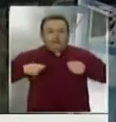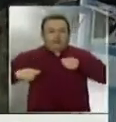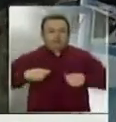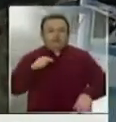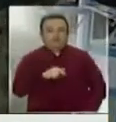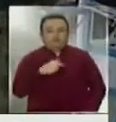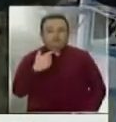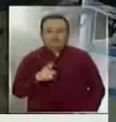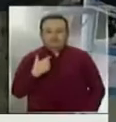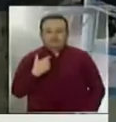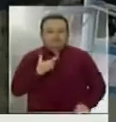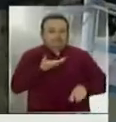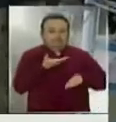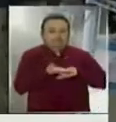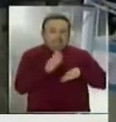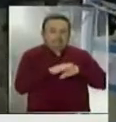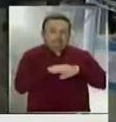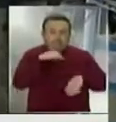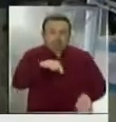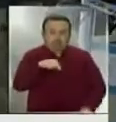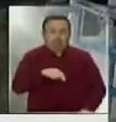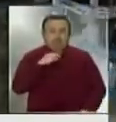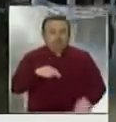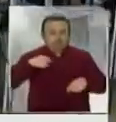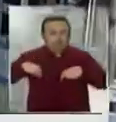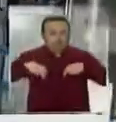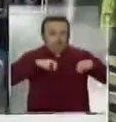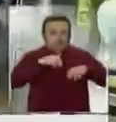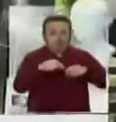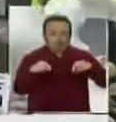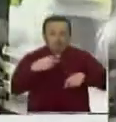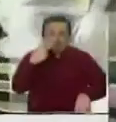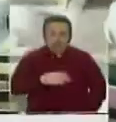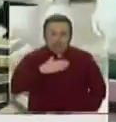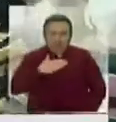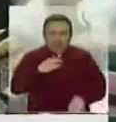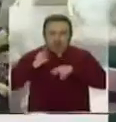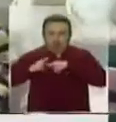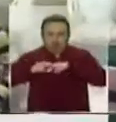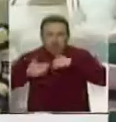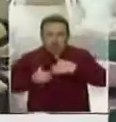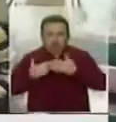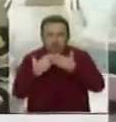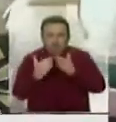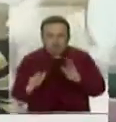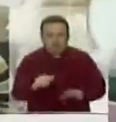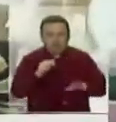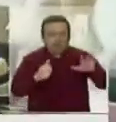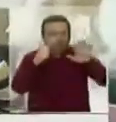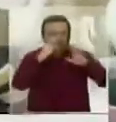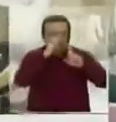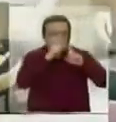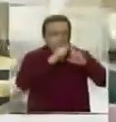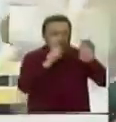entonces ya han pedido permisos el día de hoy para poder moverse a sus locales y comenzar a preparar esta reapertura.